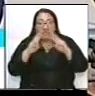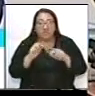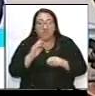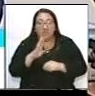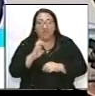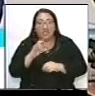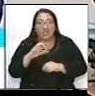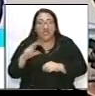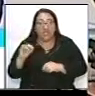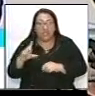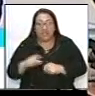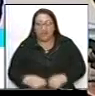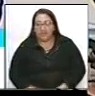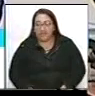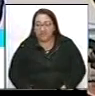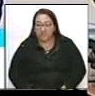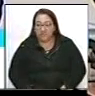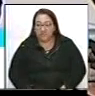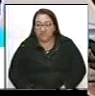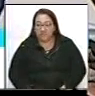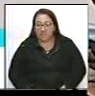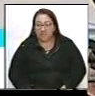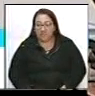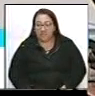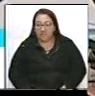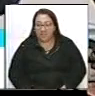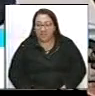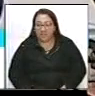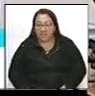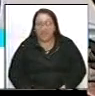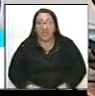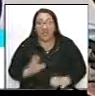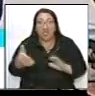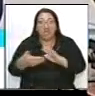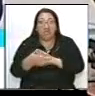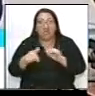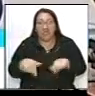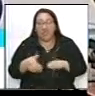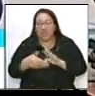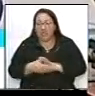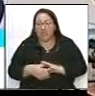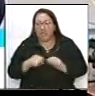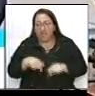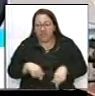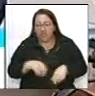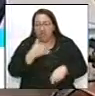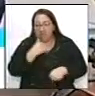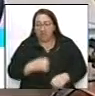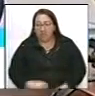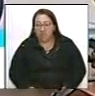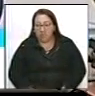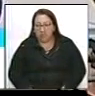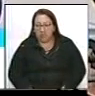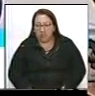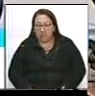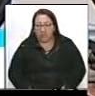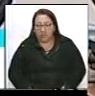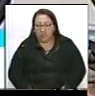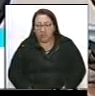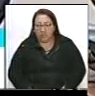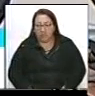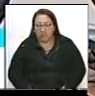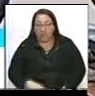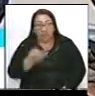en Subcomisión de Acusaciones Constitucionales, se vino acá y se dijo, como está archivada acá, archivemos acá. Entonces, eso es lo que pasó. O sea, acá no estamos inventando